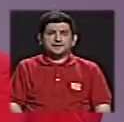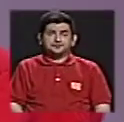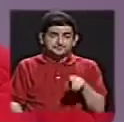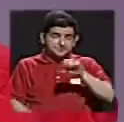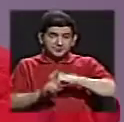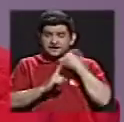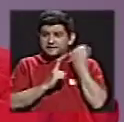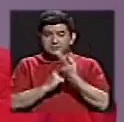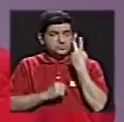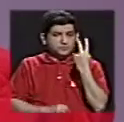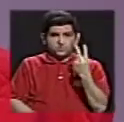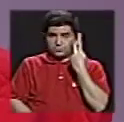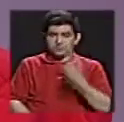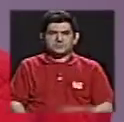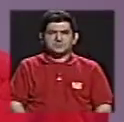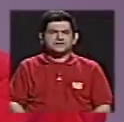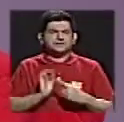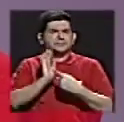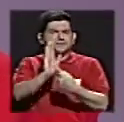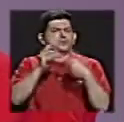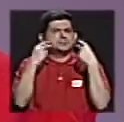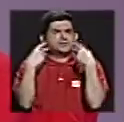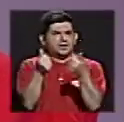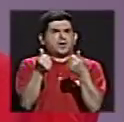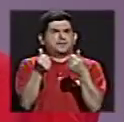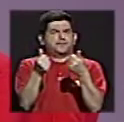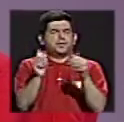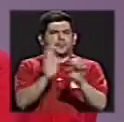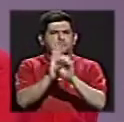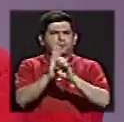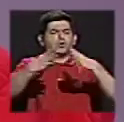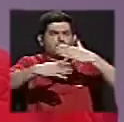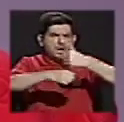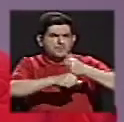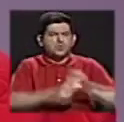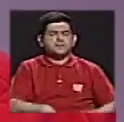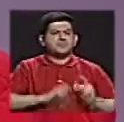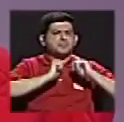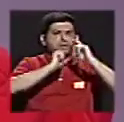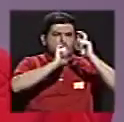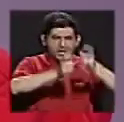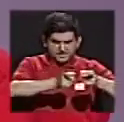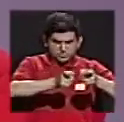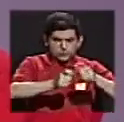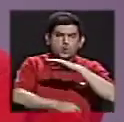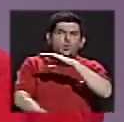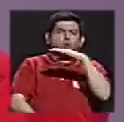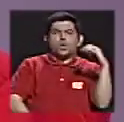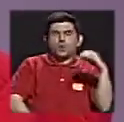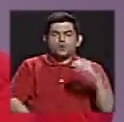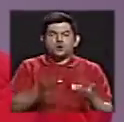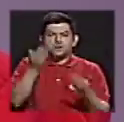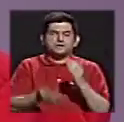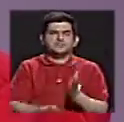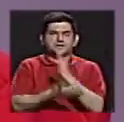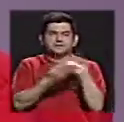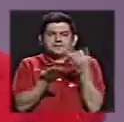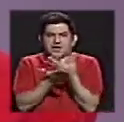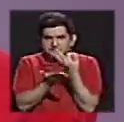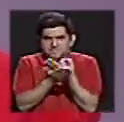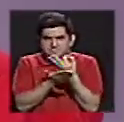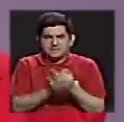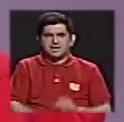no está visto. Incluso se refleja muy rápidamente cuando se hacen las donaciones o cuando se hace un aspecto de financiamiento,